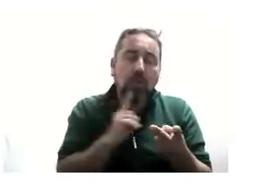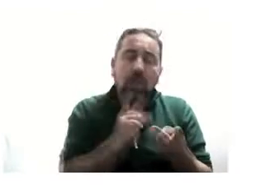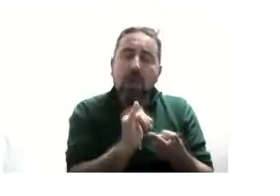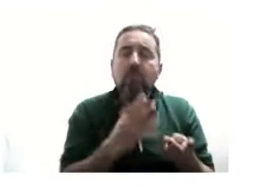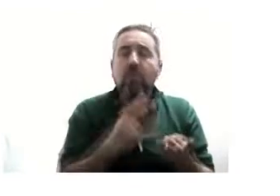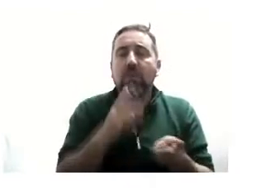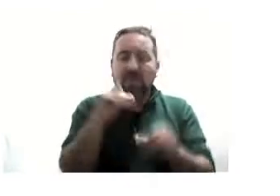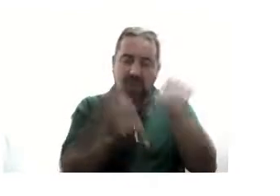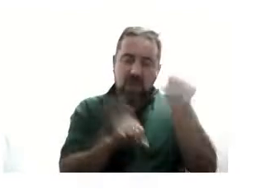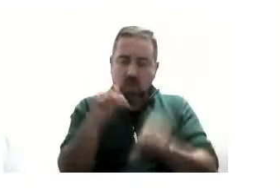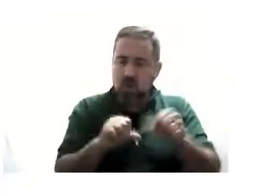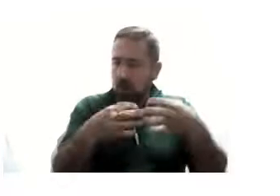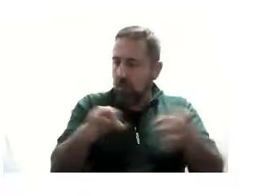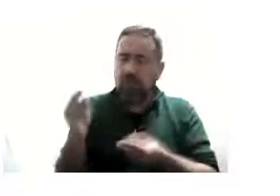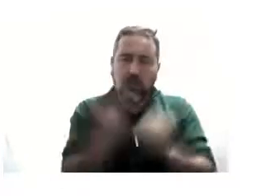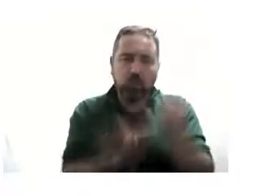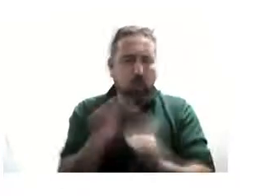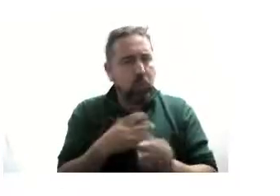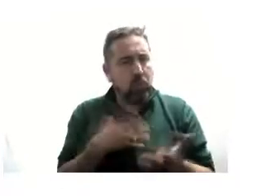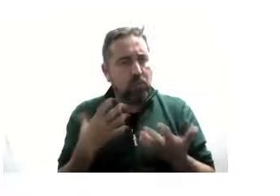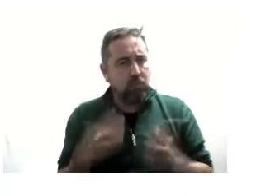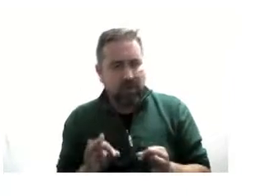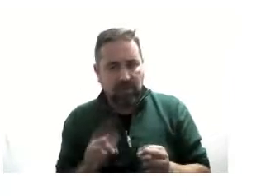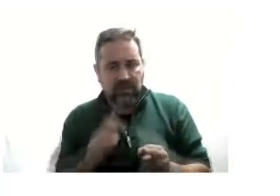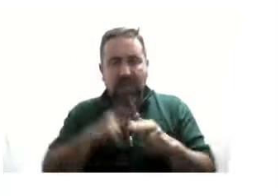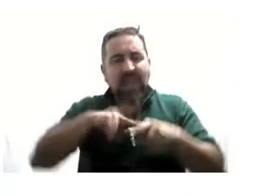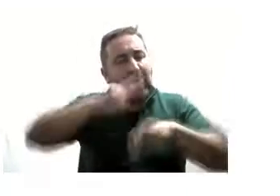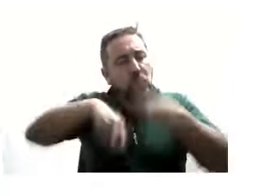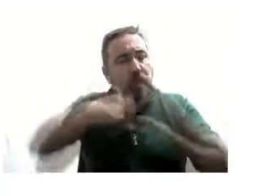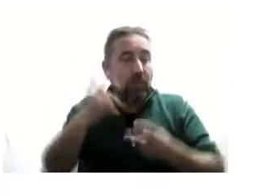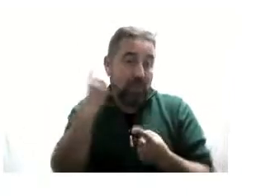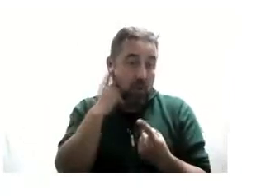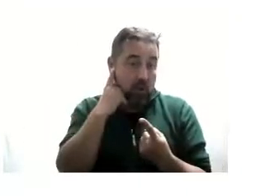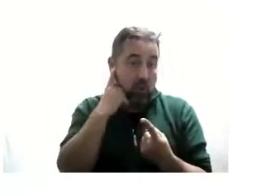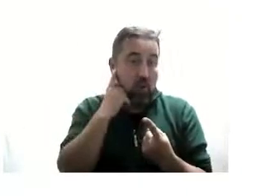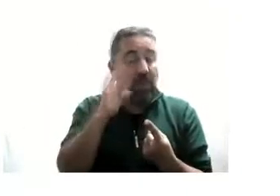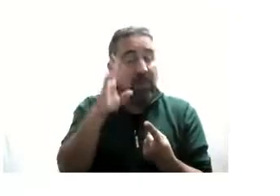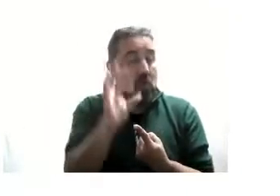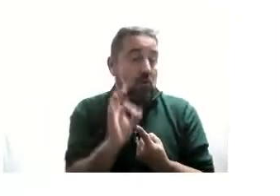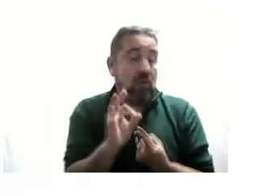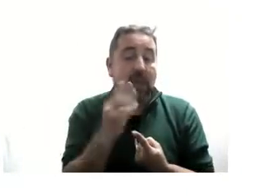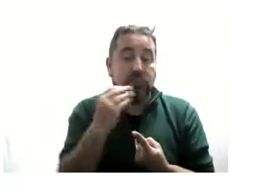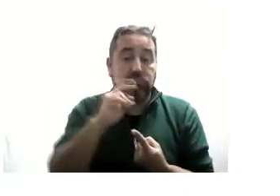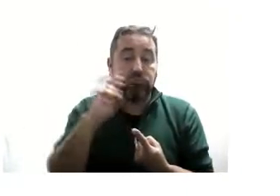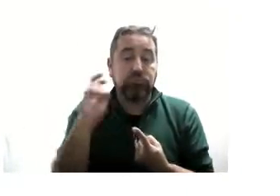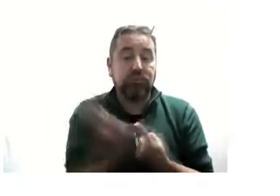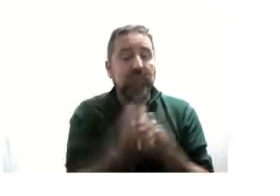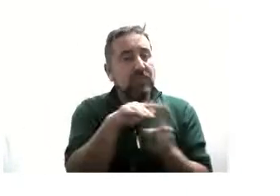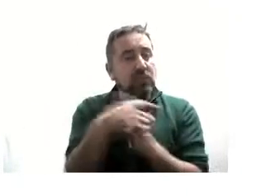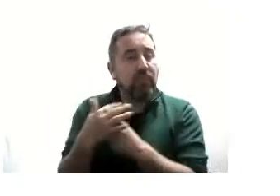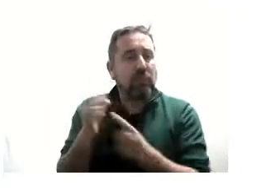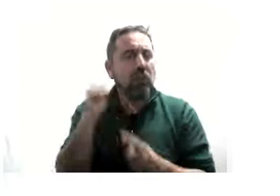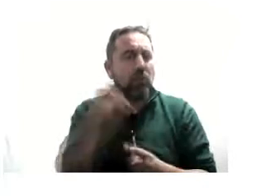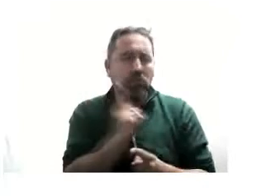con cirugía convencional, cirugía reconstructiva del oído, y tenemos, lógicamente, muchas situaciones que causan